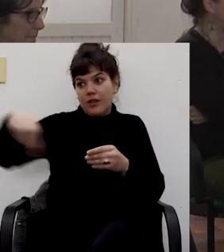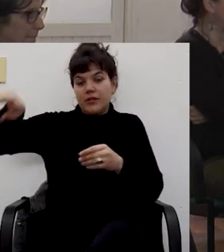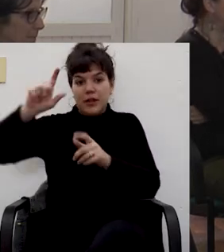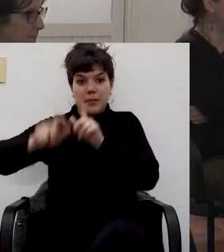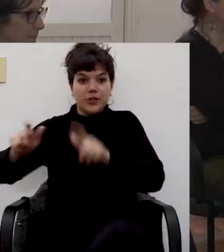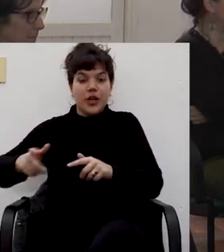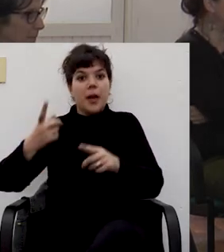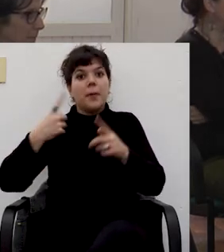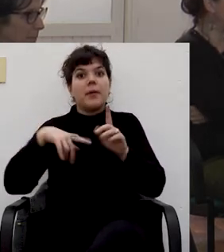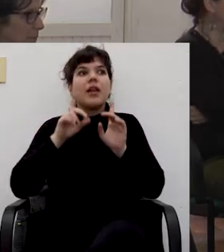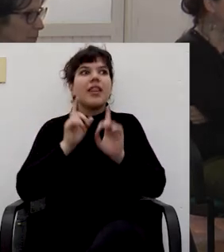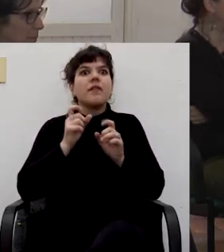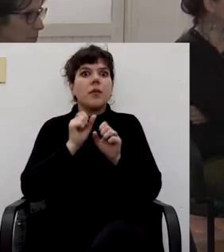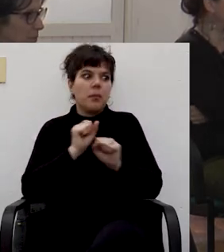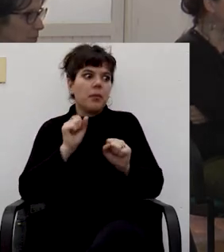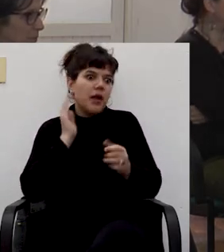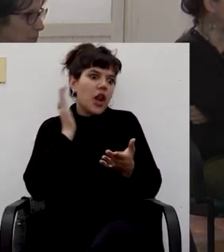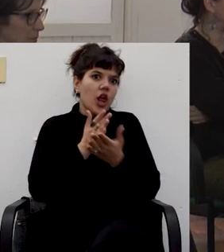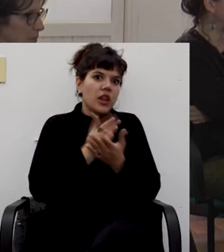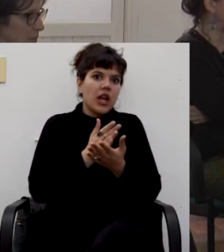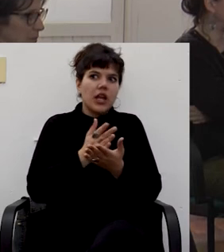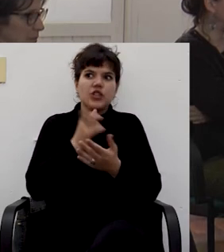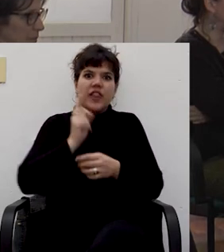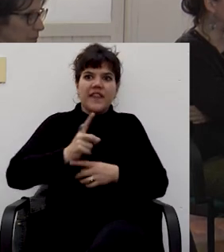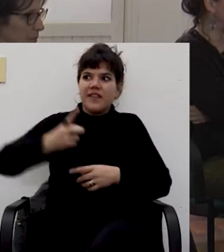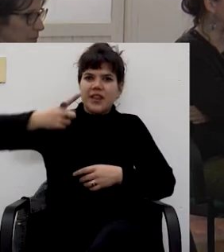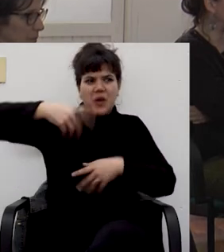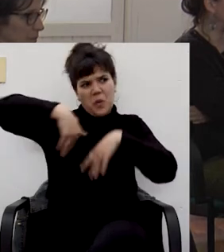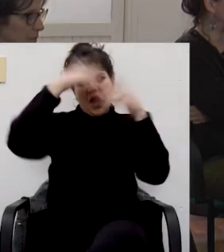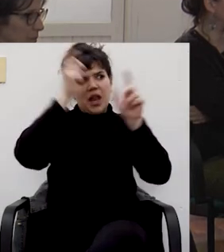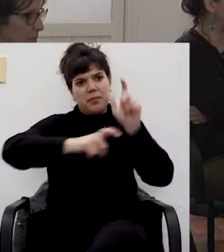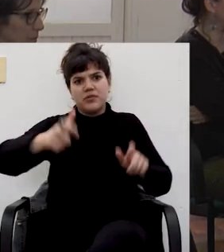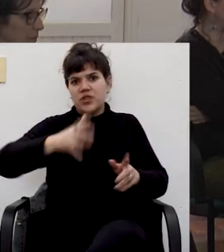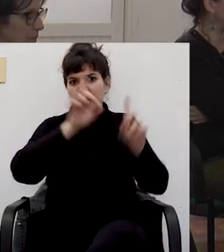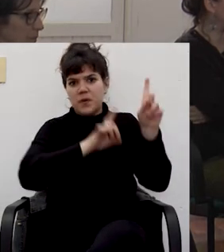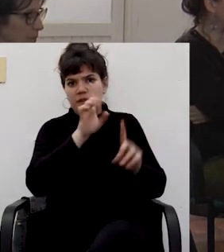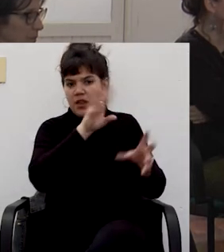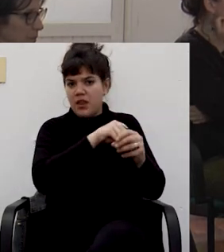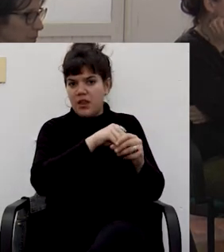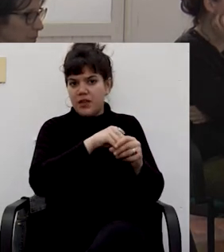pero deberían tener los mismos derechos y deberes que cualquier otra universitaria. Entonces,